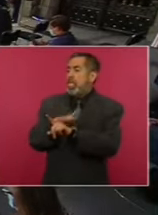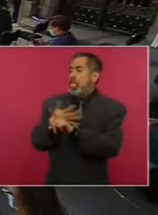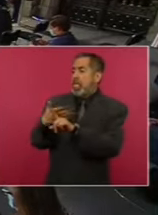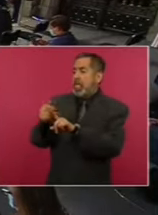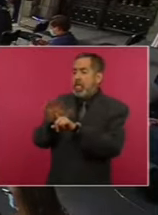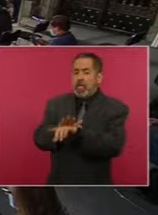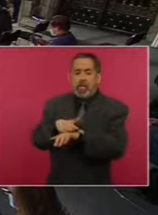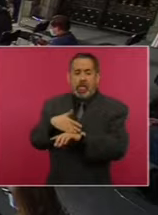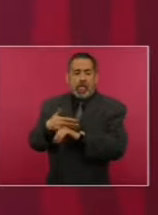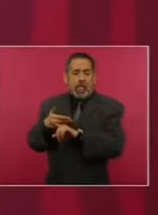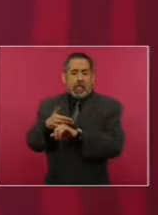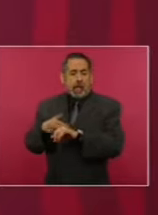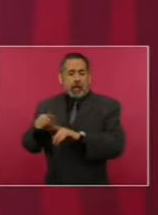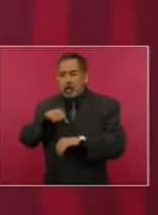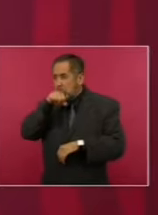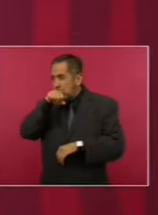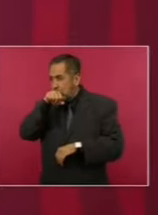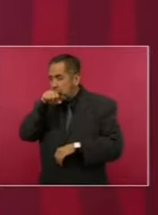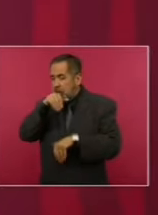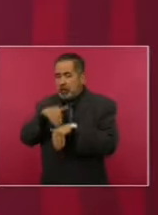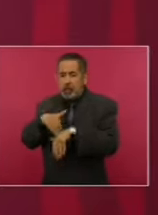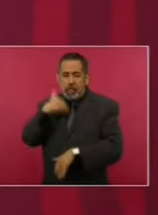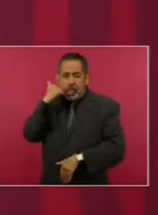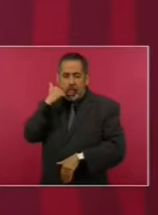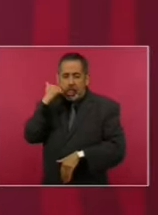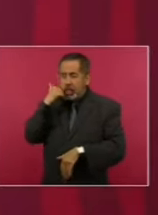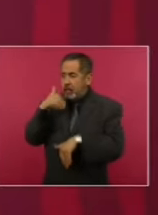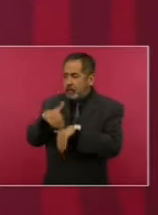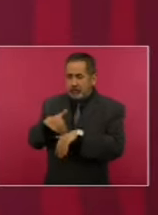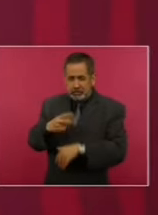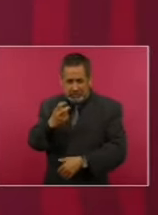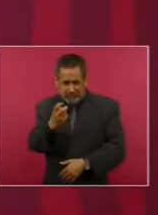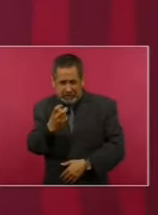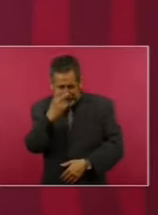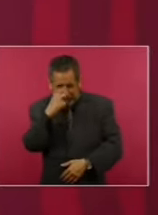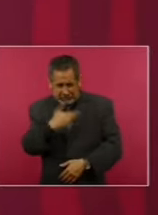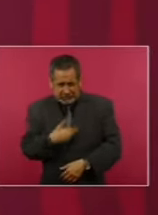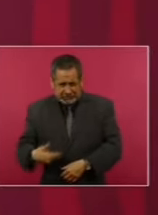salamero, lambiscone, barbero,